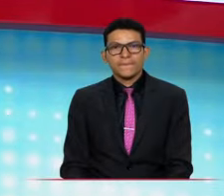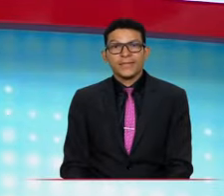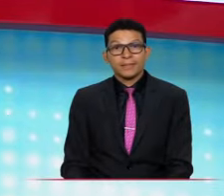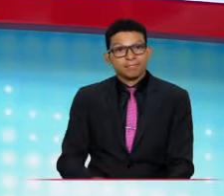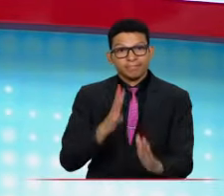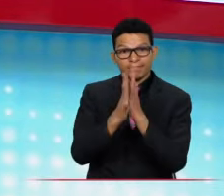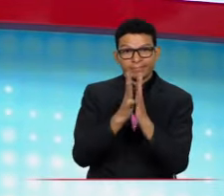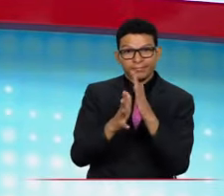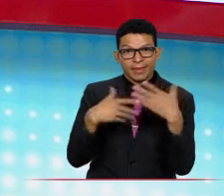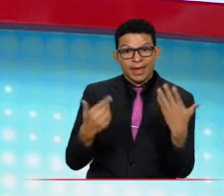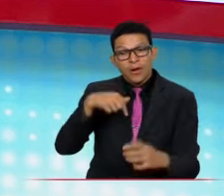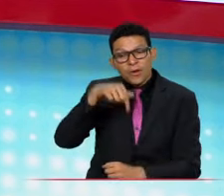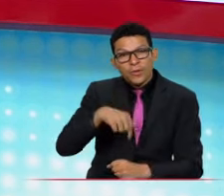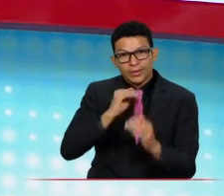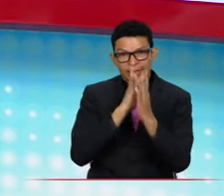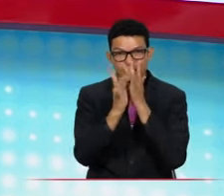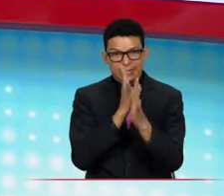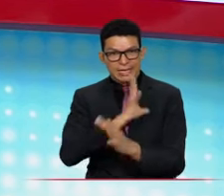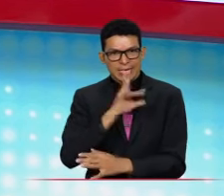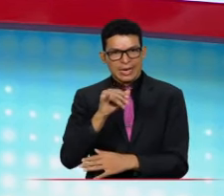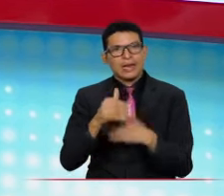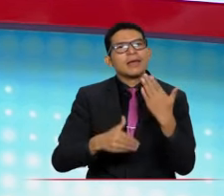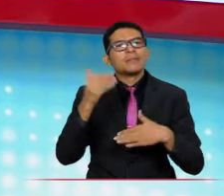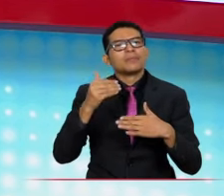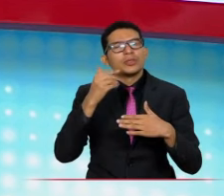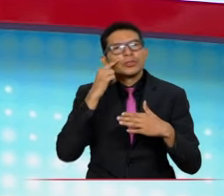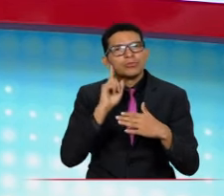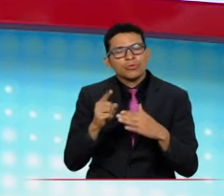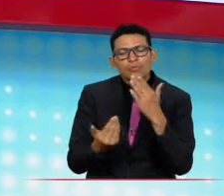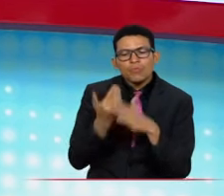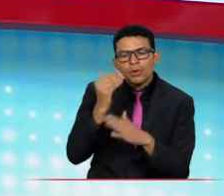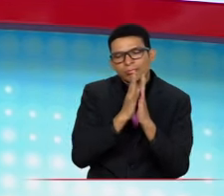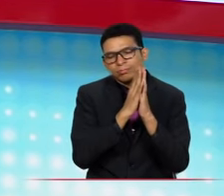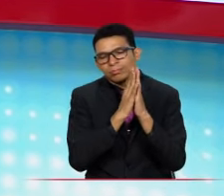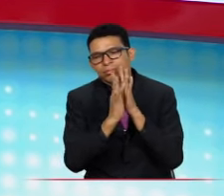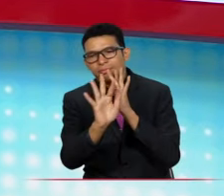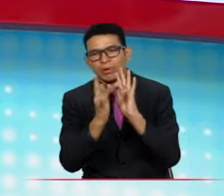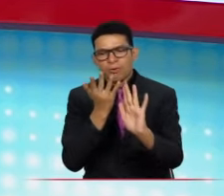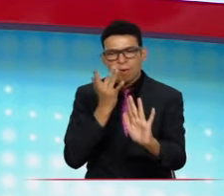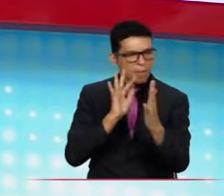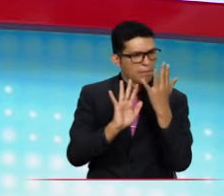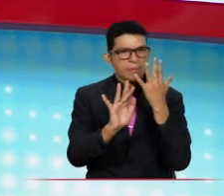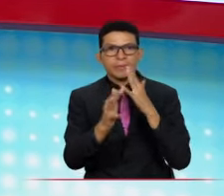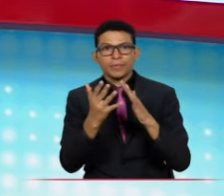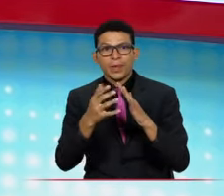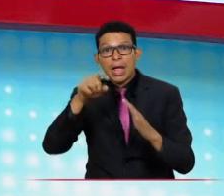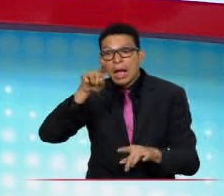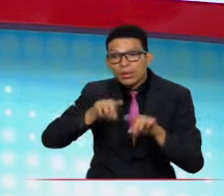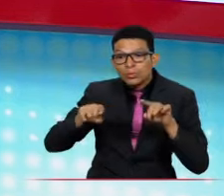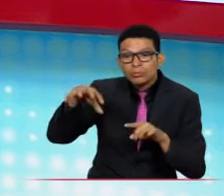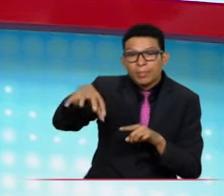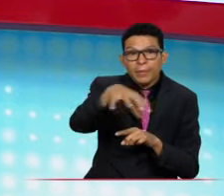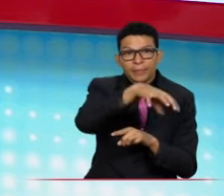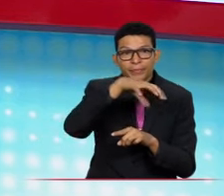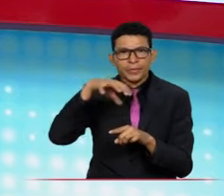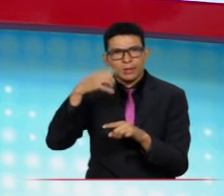Como se los contamos, desde hoy el centro de Cali inicia una nueva etapa de peatonalización. Esto incurre en algunos puntos, especialmente